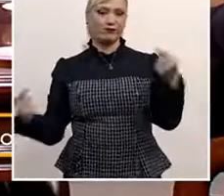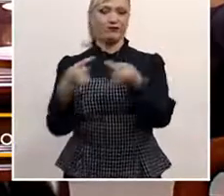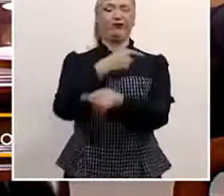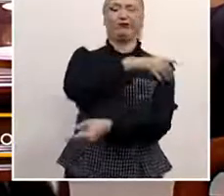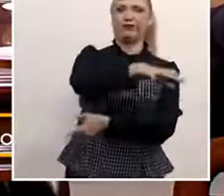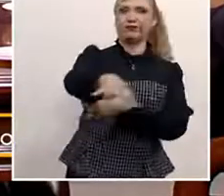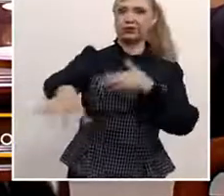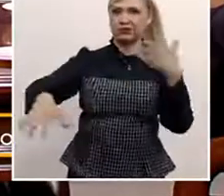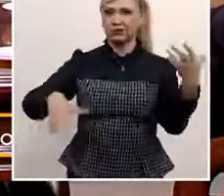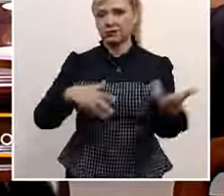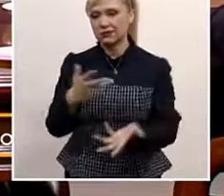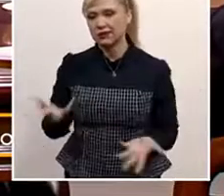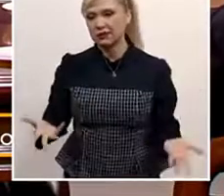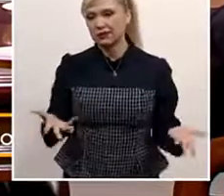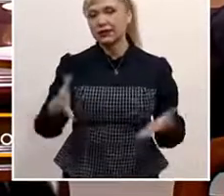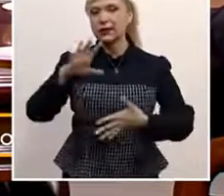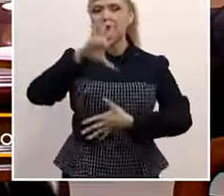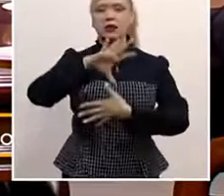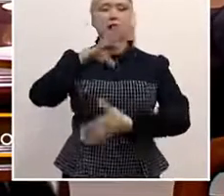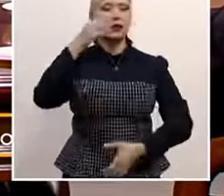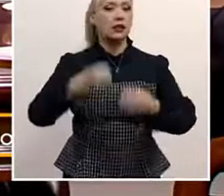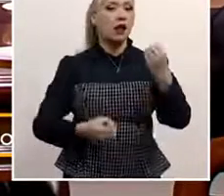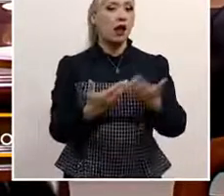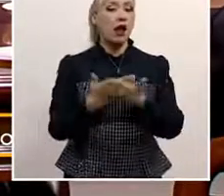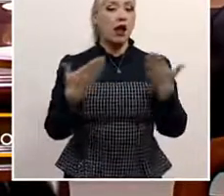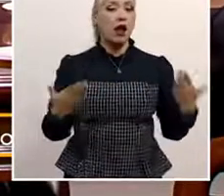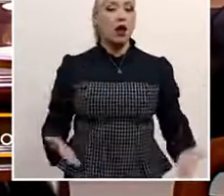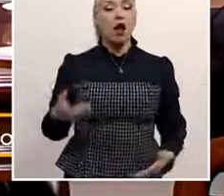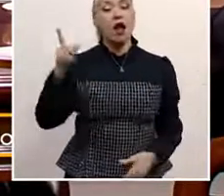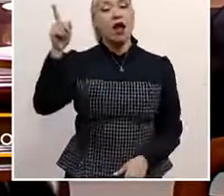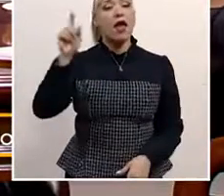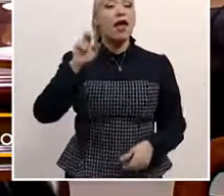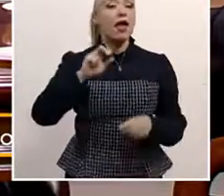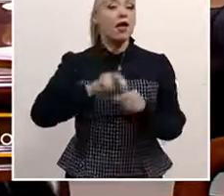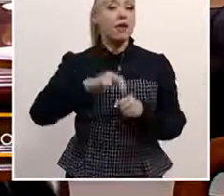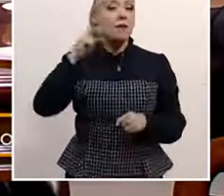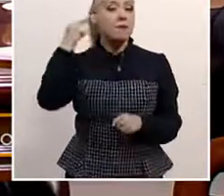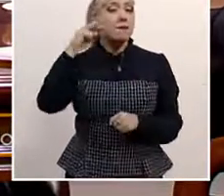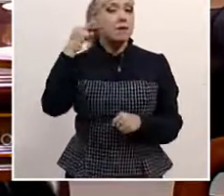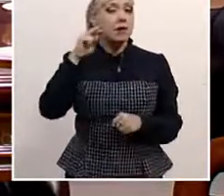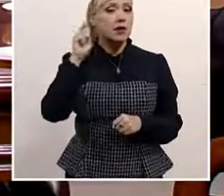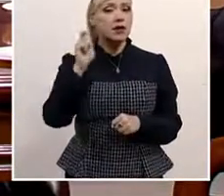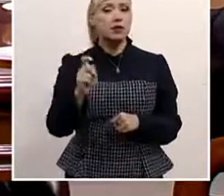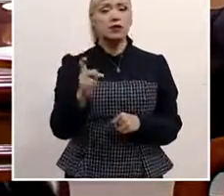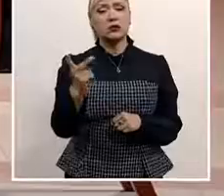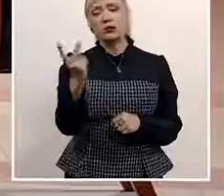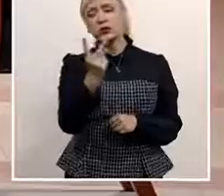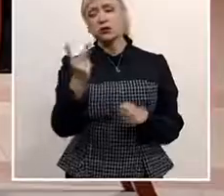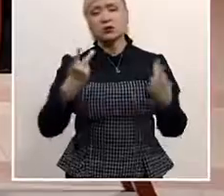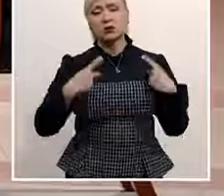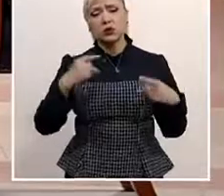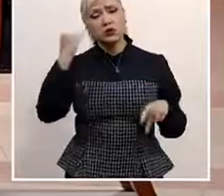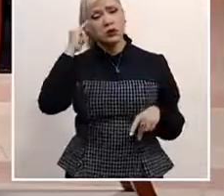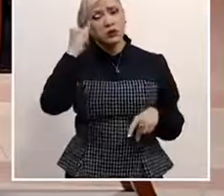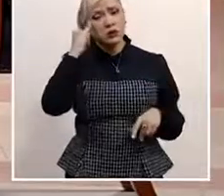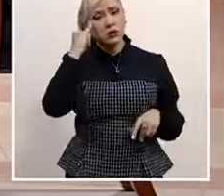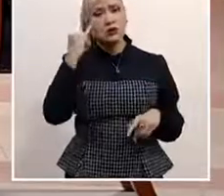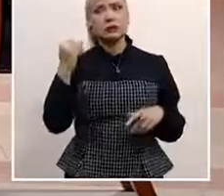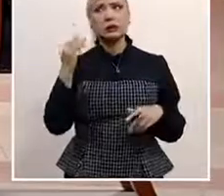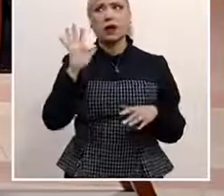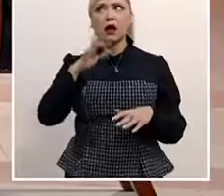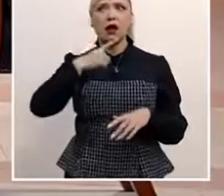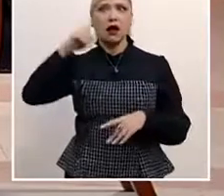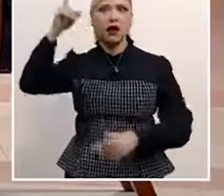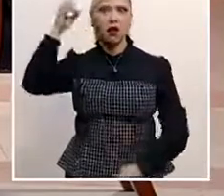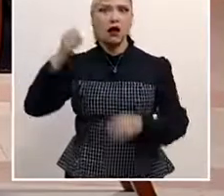corte interamericana está por resolver el caso son pacs detective contra méxico en el que se pronunciaría sobre el arraigo y la prisión